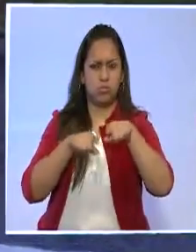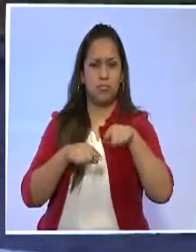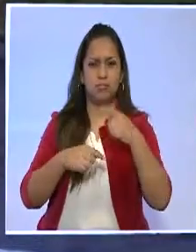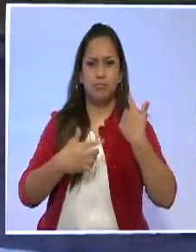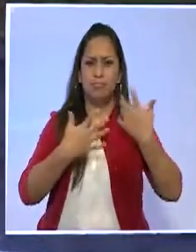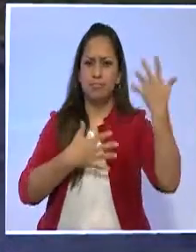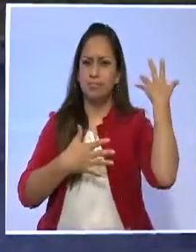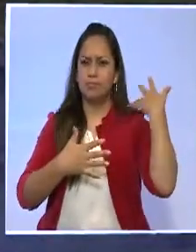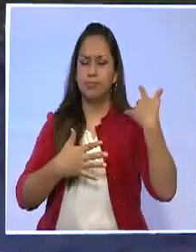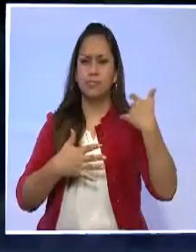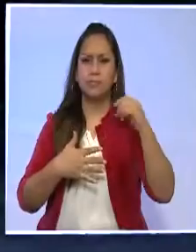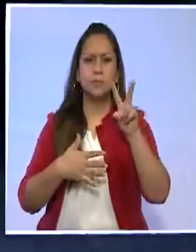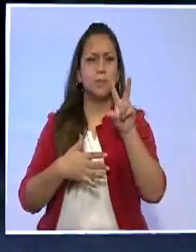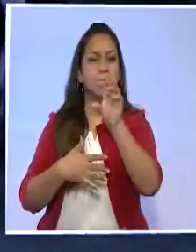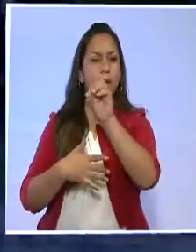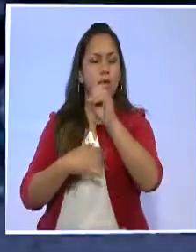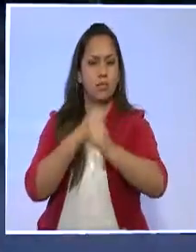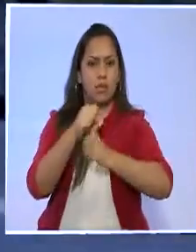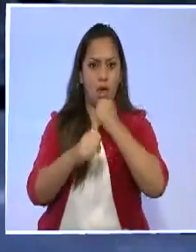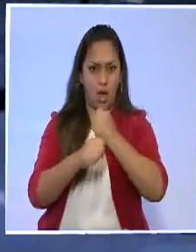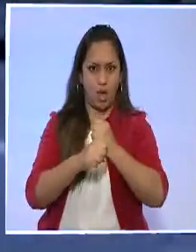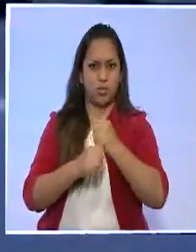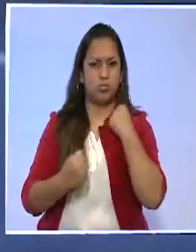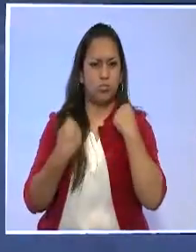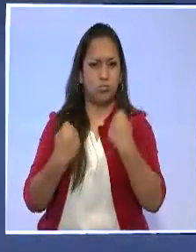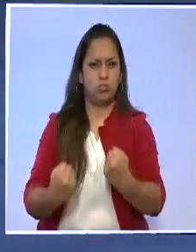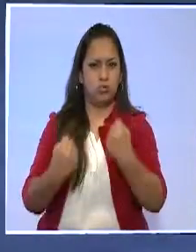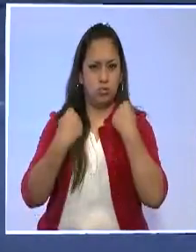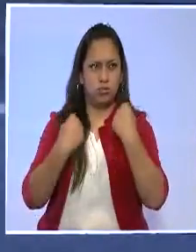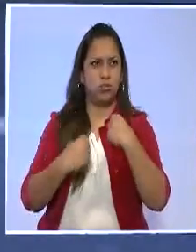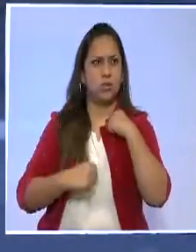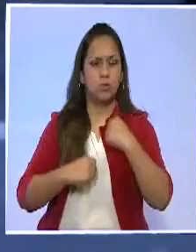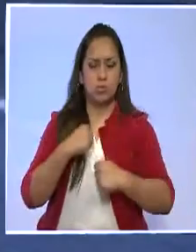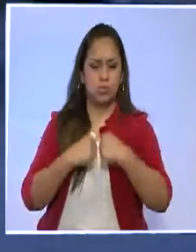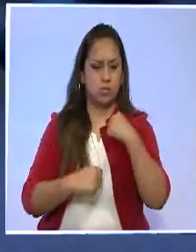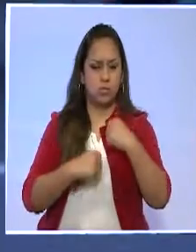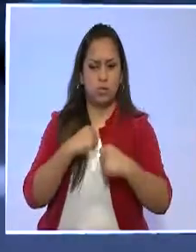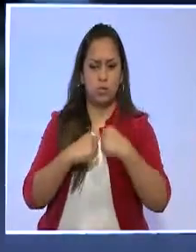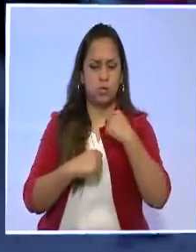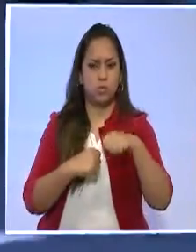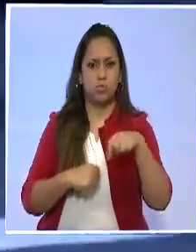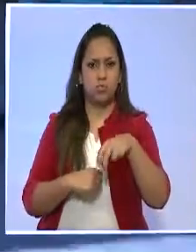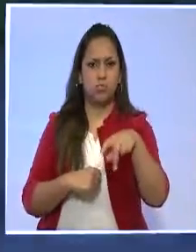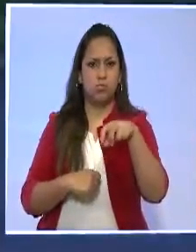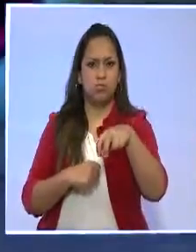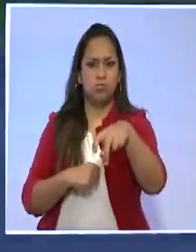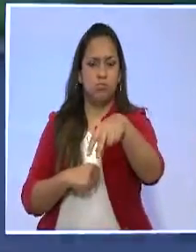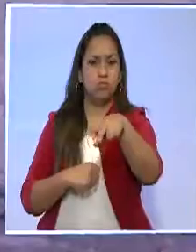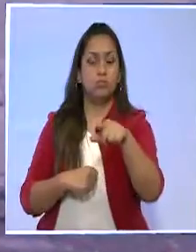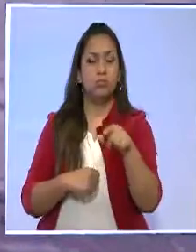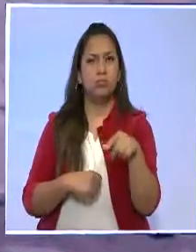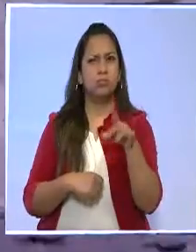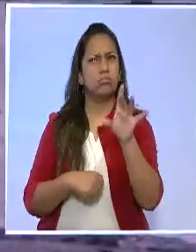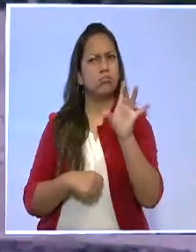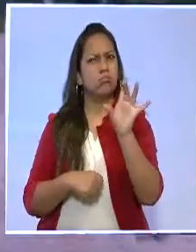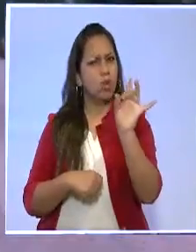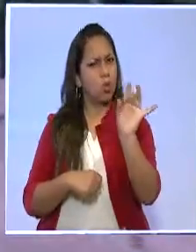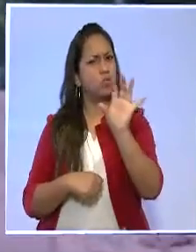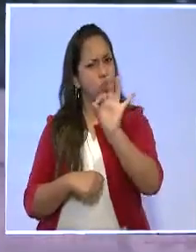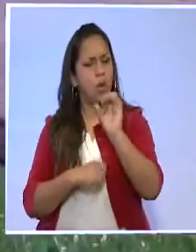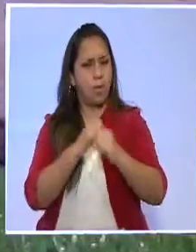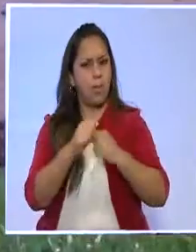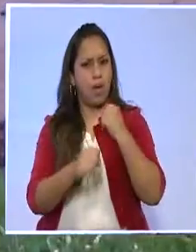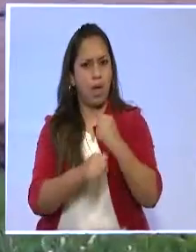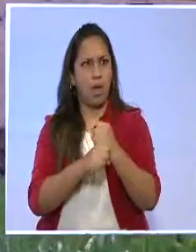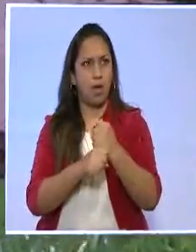años ya cuando hace unos nueve años de aproximadamente ocho años me animé a practicar y